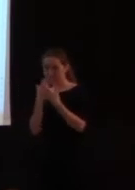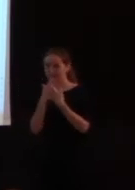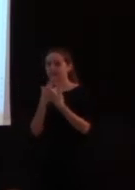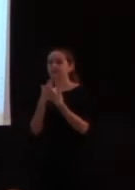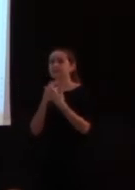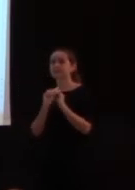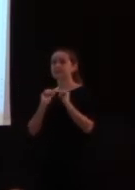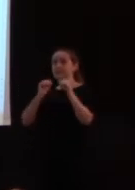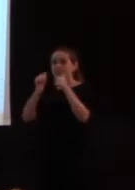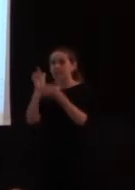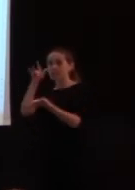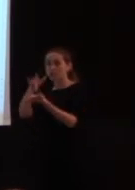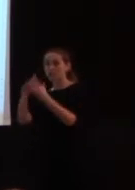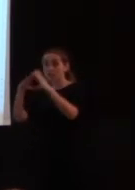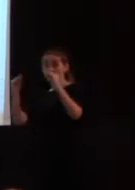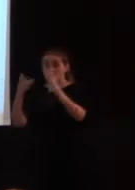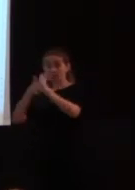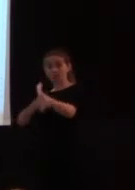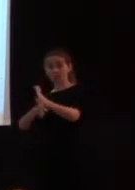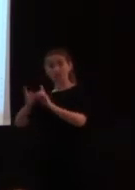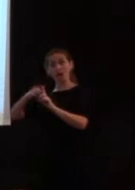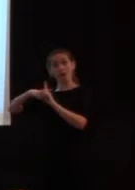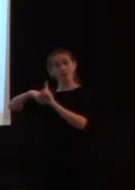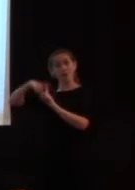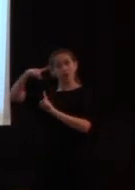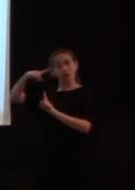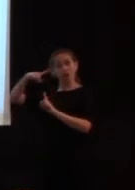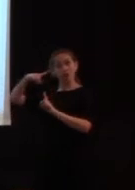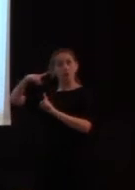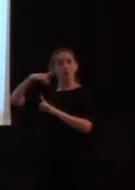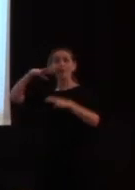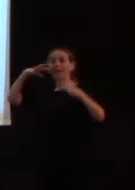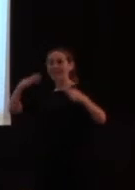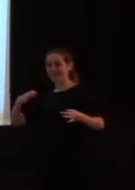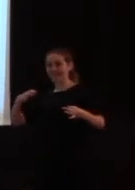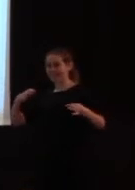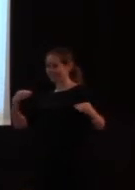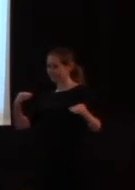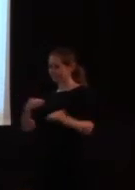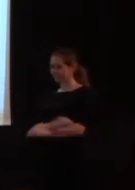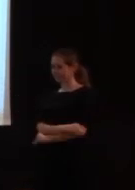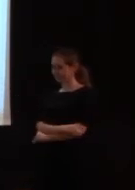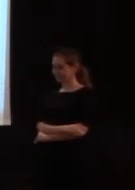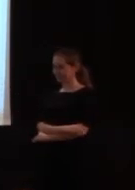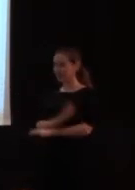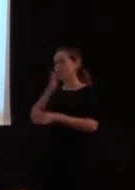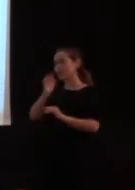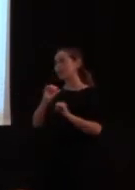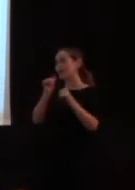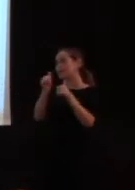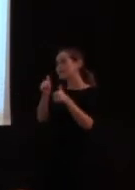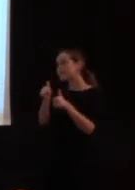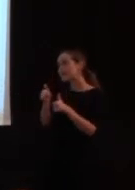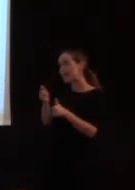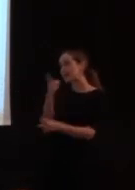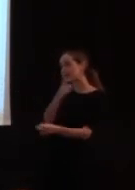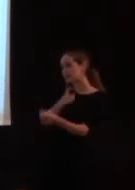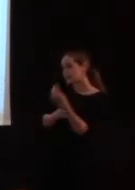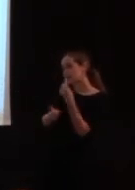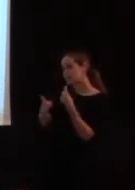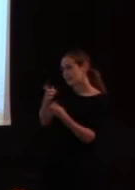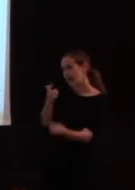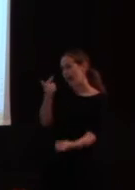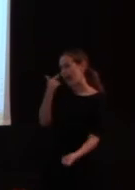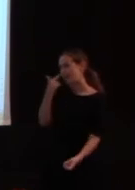universidad, pues es que tienen un buen nivel. Pero la realidad es bastante distinta, porque cuando empezamos a indagar sobre lo que realmente